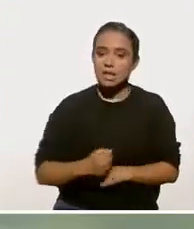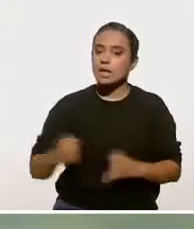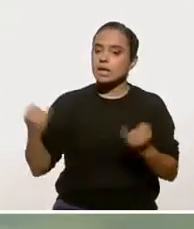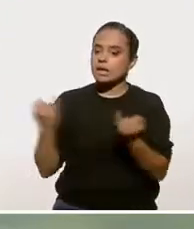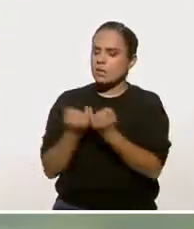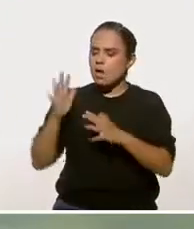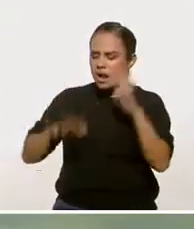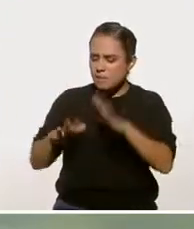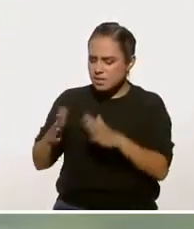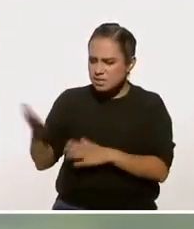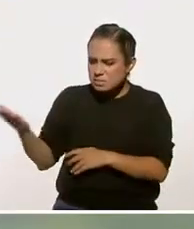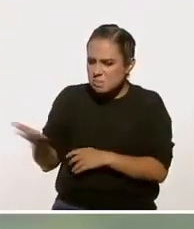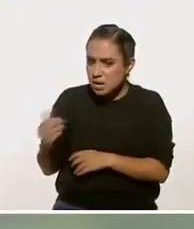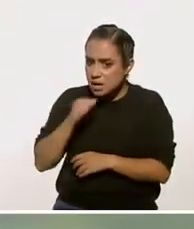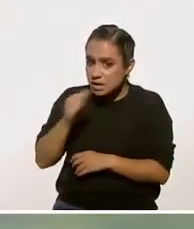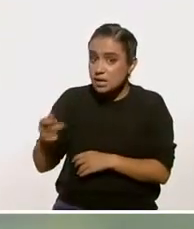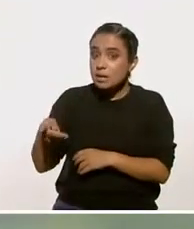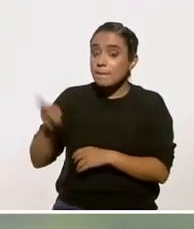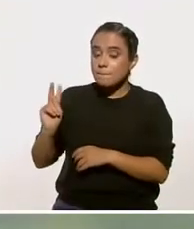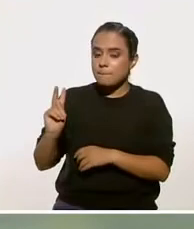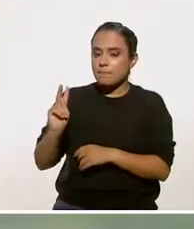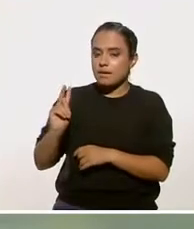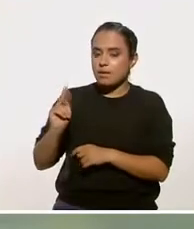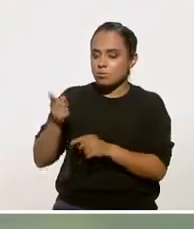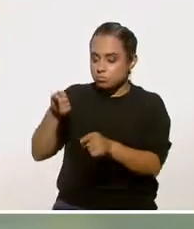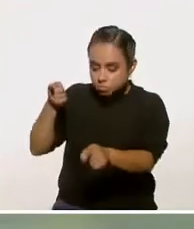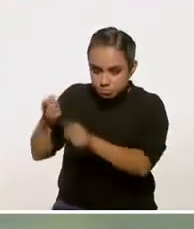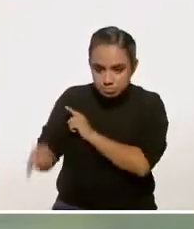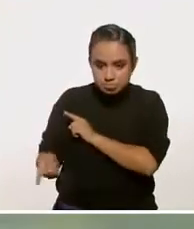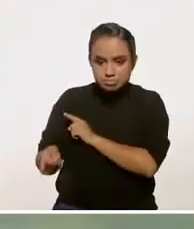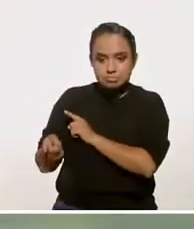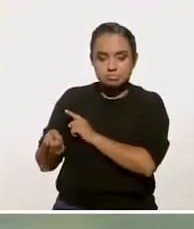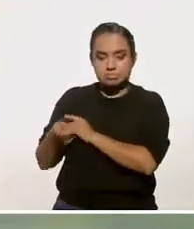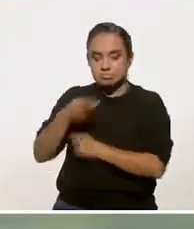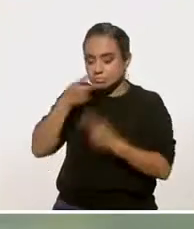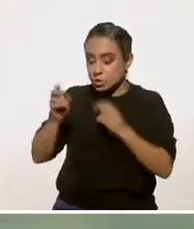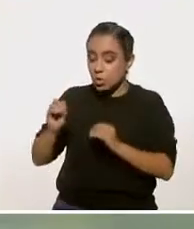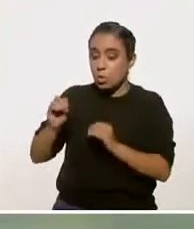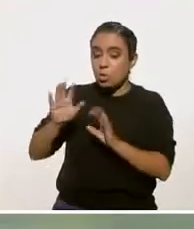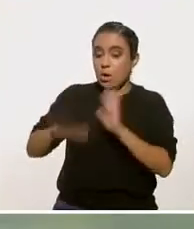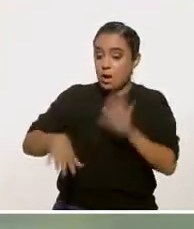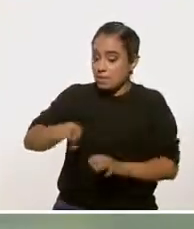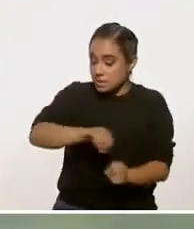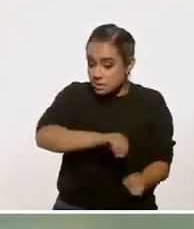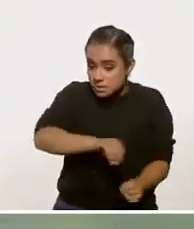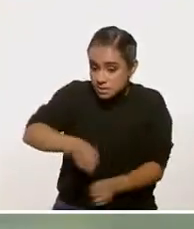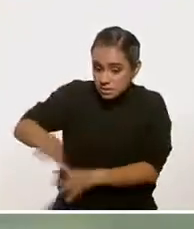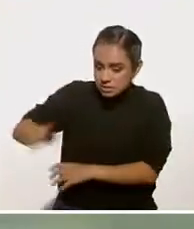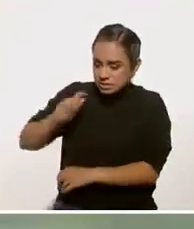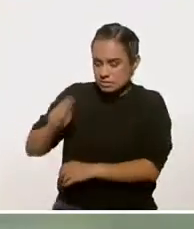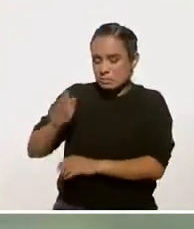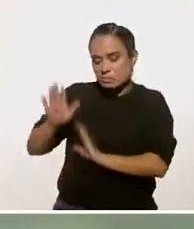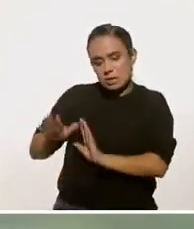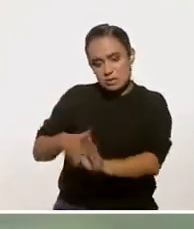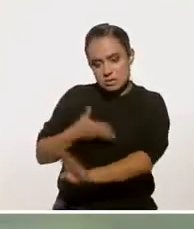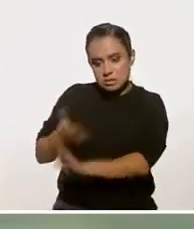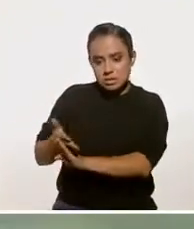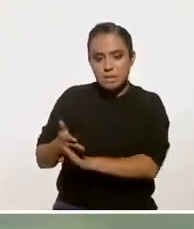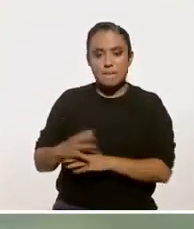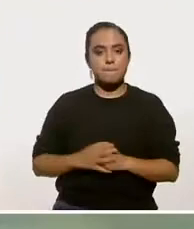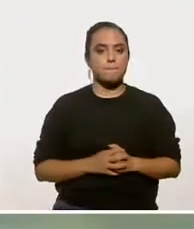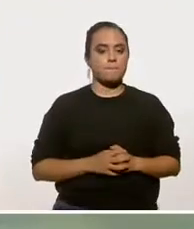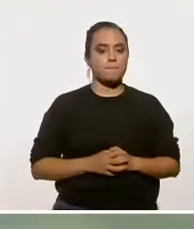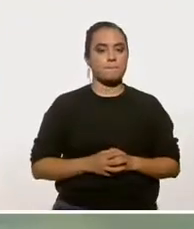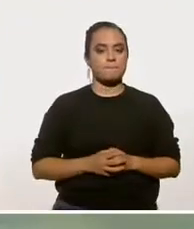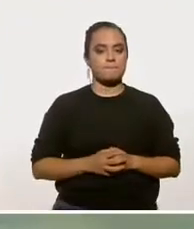es físico, pero tal vez es verbal o es el abandono es una forma también de maltrato, de violencia. Lo que pasa es